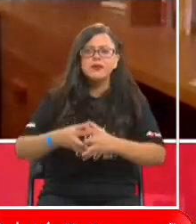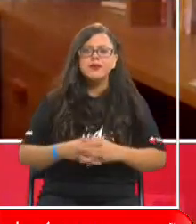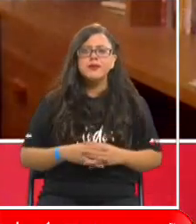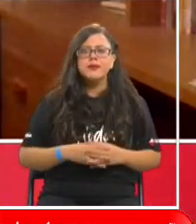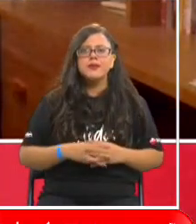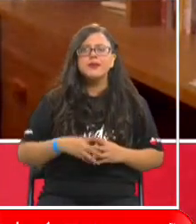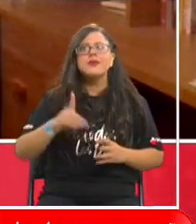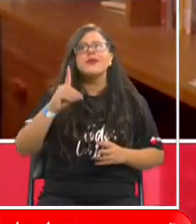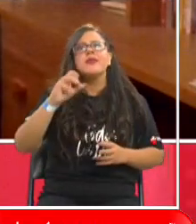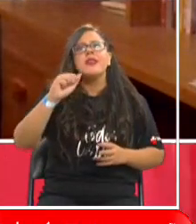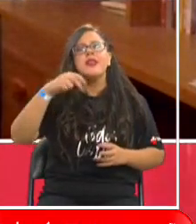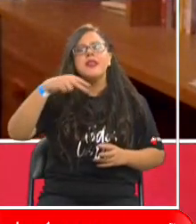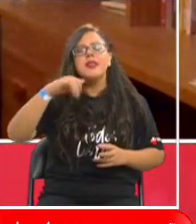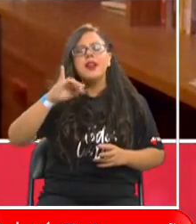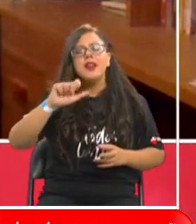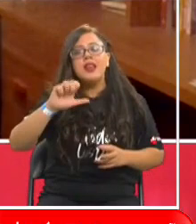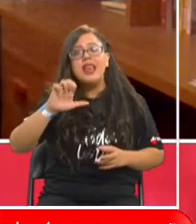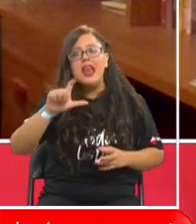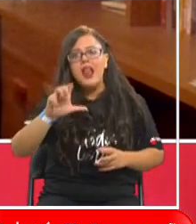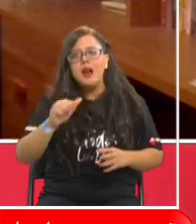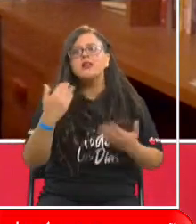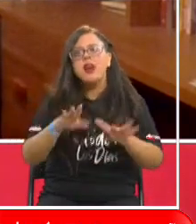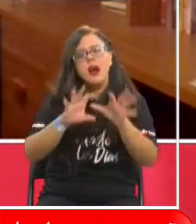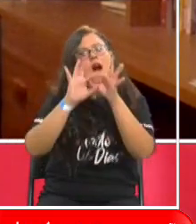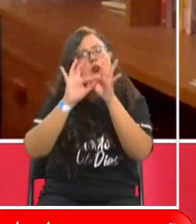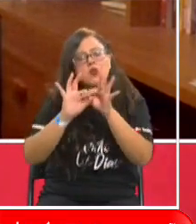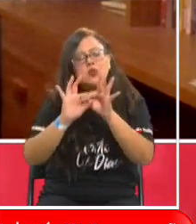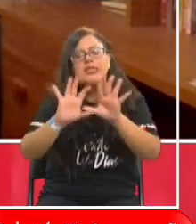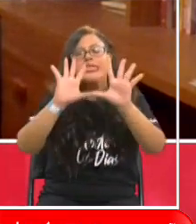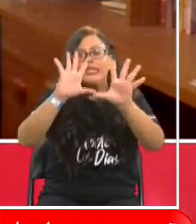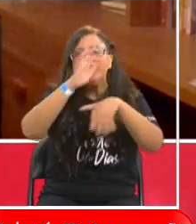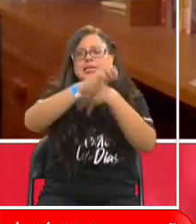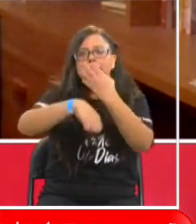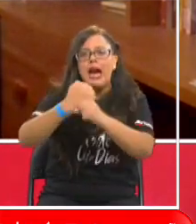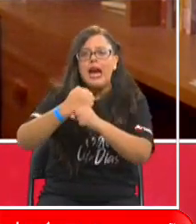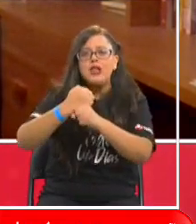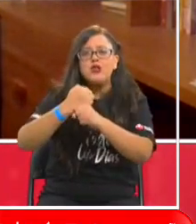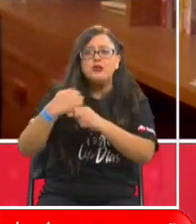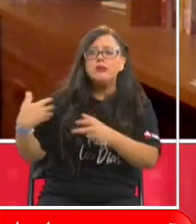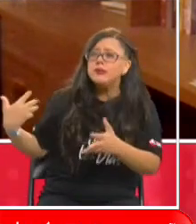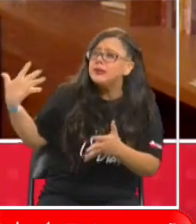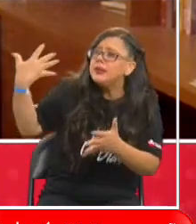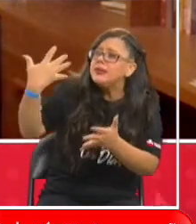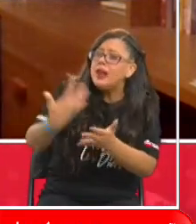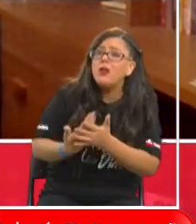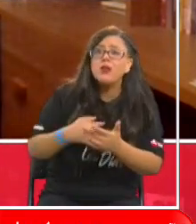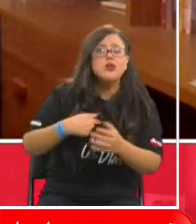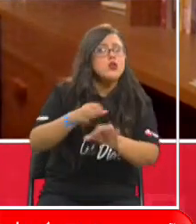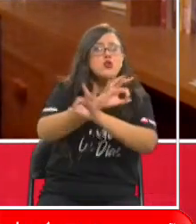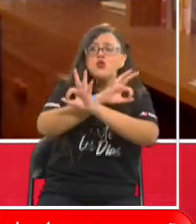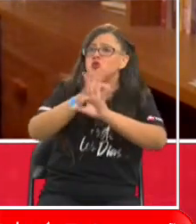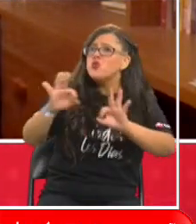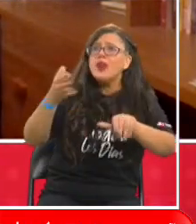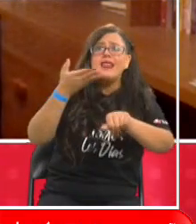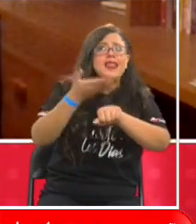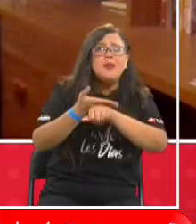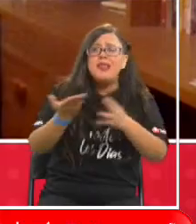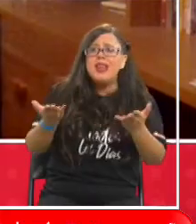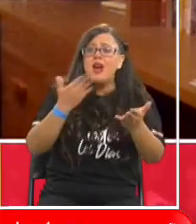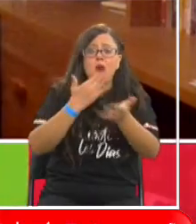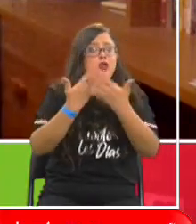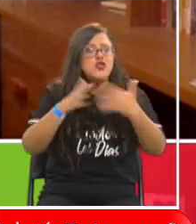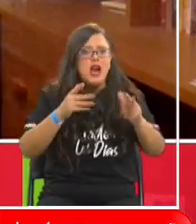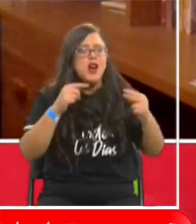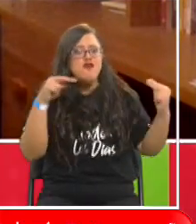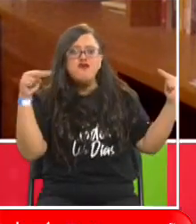Daniela, te agradezco mucho que después de 10 años nunca te molesté en los pasillos que te vi por